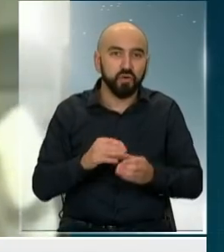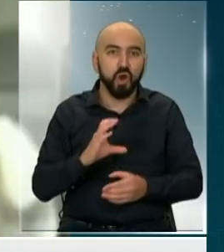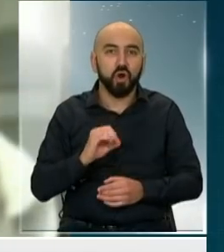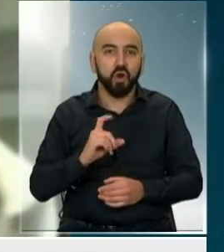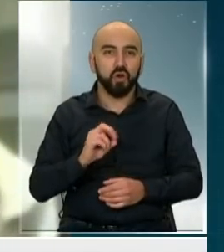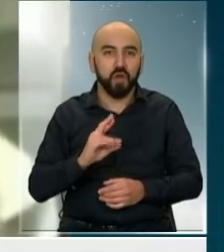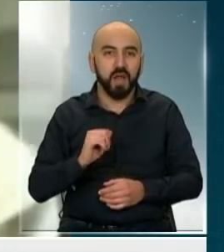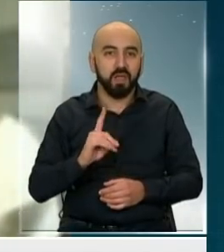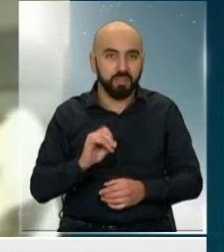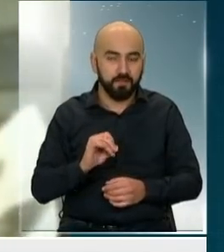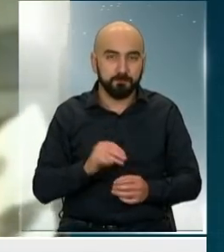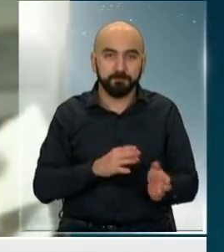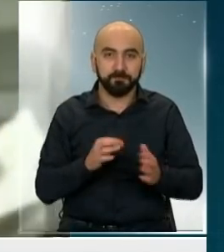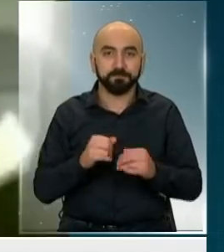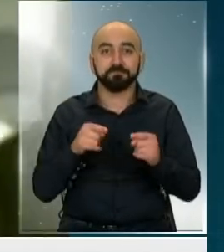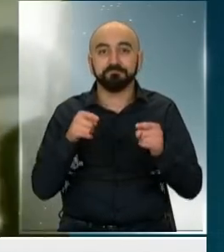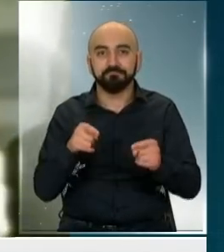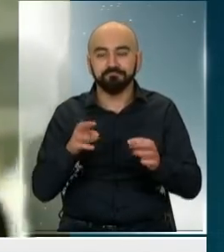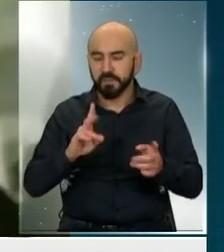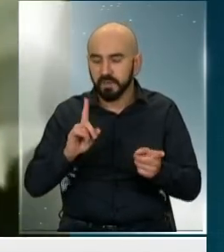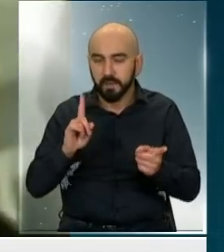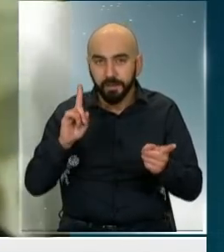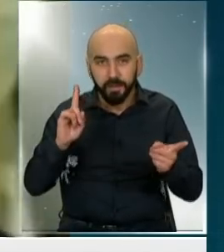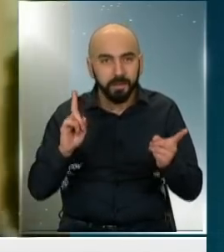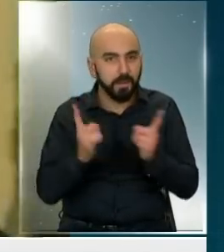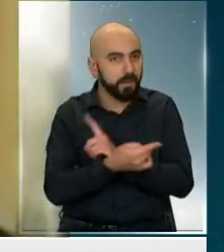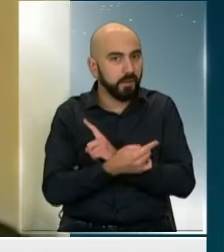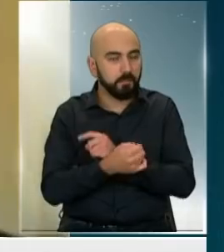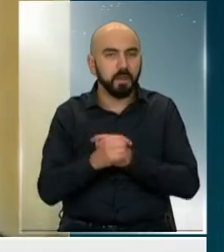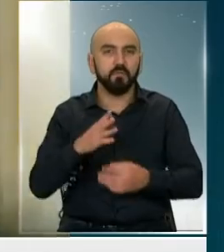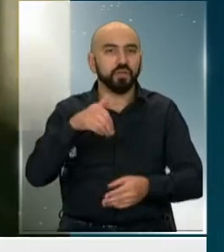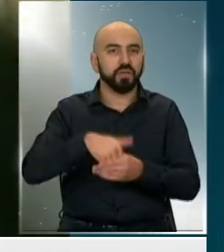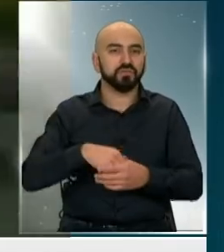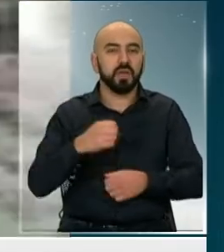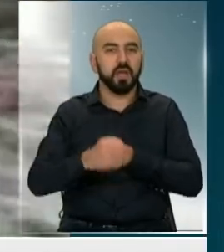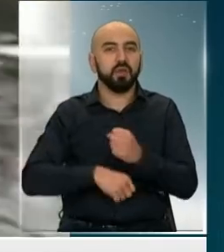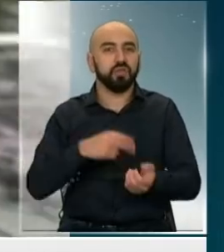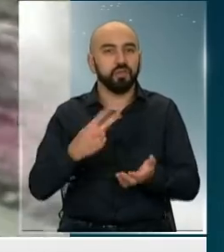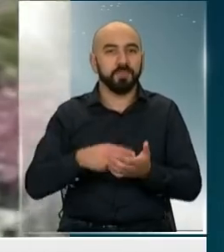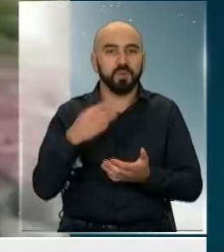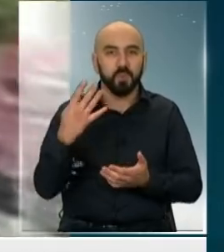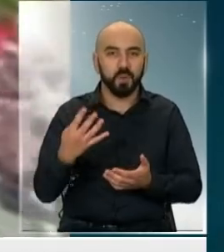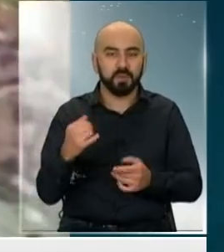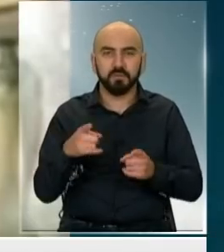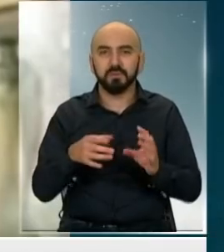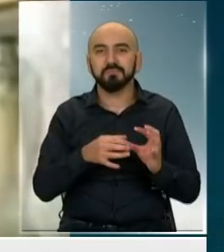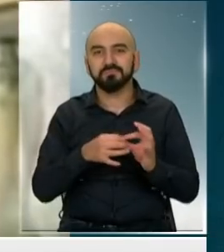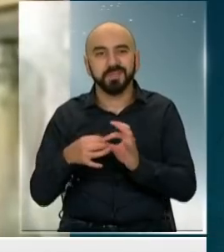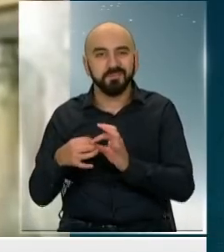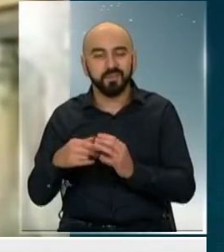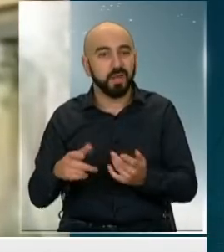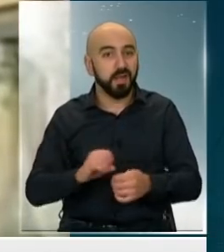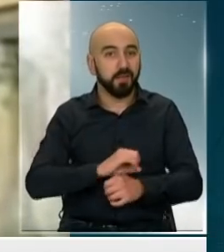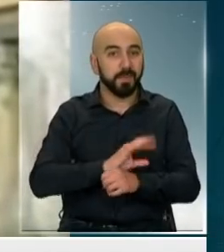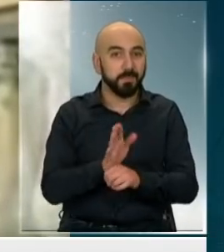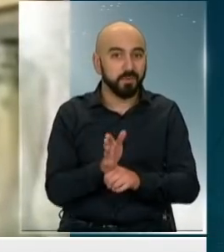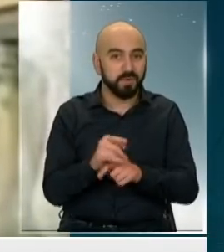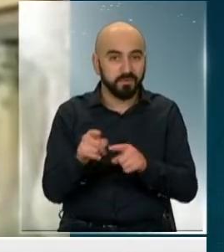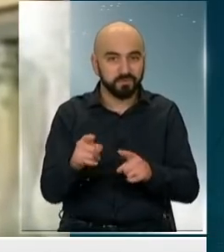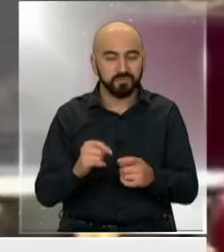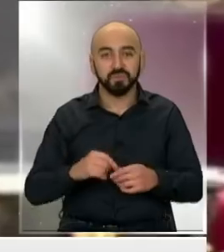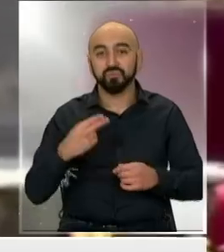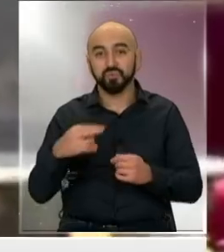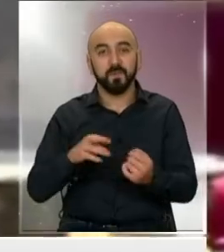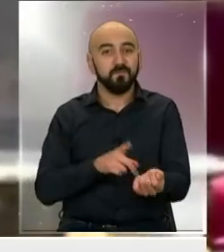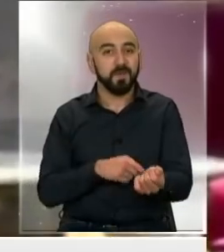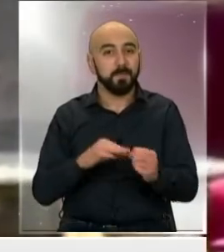el Frente Amplio cambia esa lógica en las elecciones del 2004. Y debido a la pandemia ahora del coronavirus, la familia